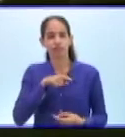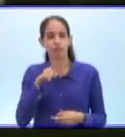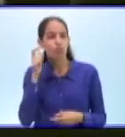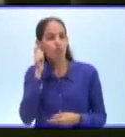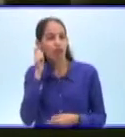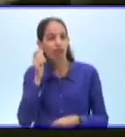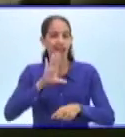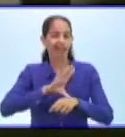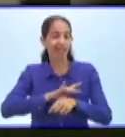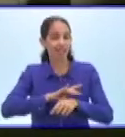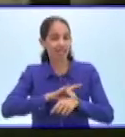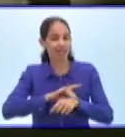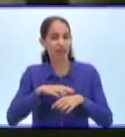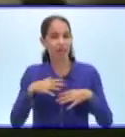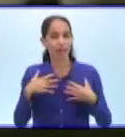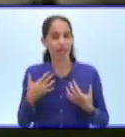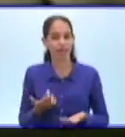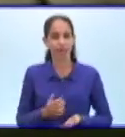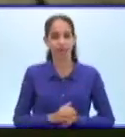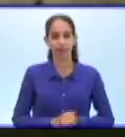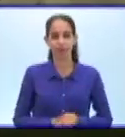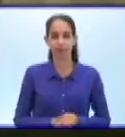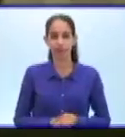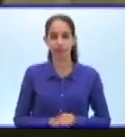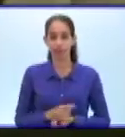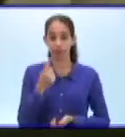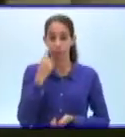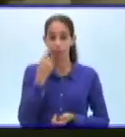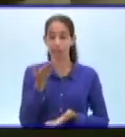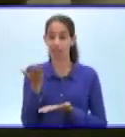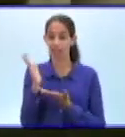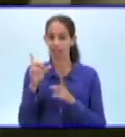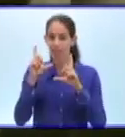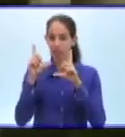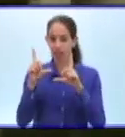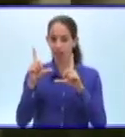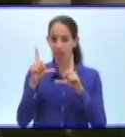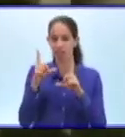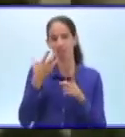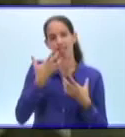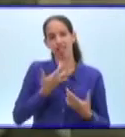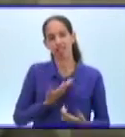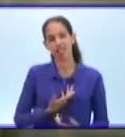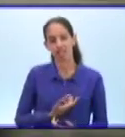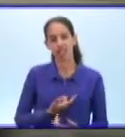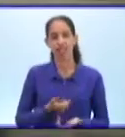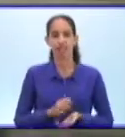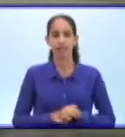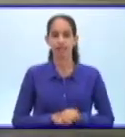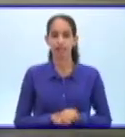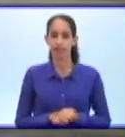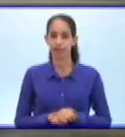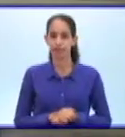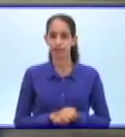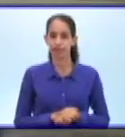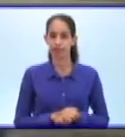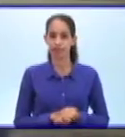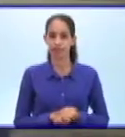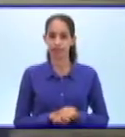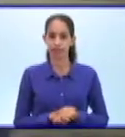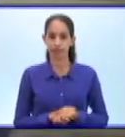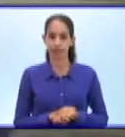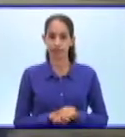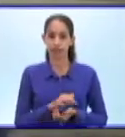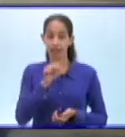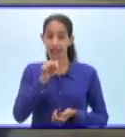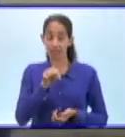lo revela esta fotografía con su rostro demacrado, una de las pocas imágenes que existen de ella. De pronto surge el